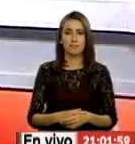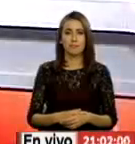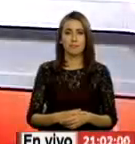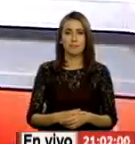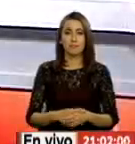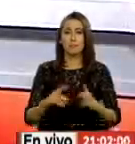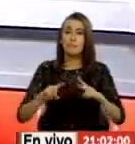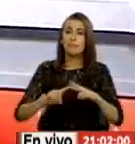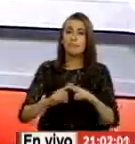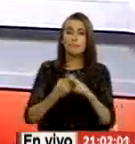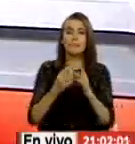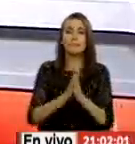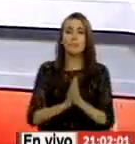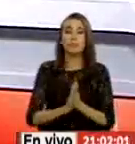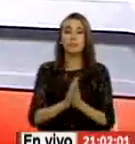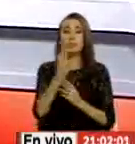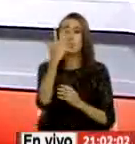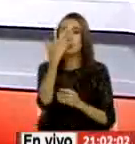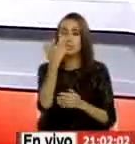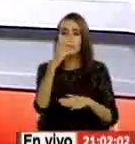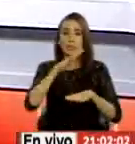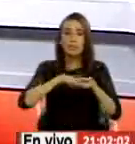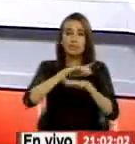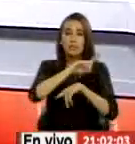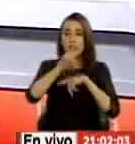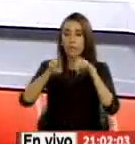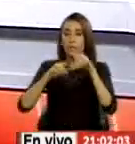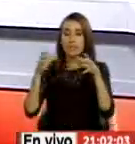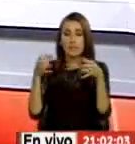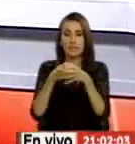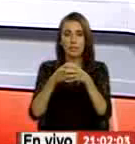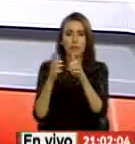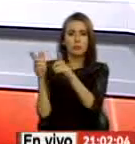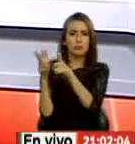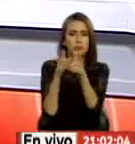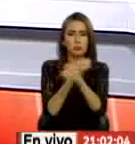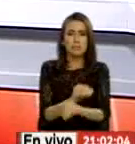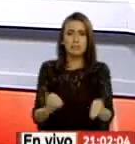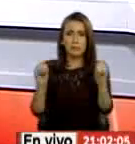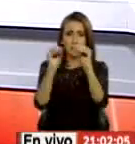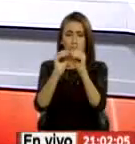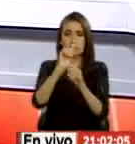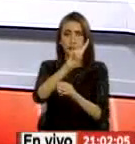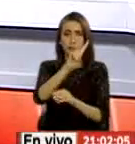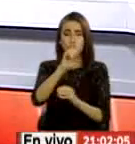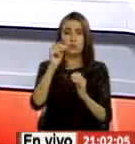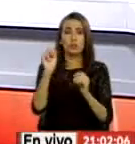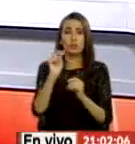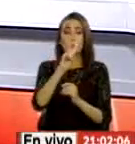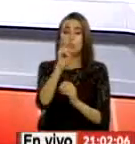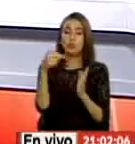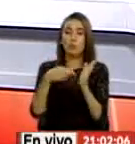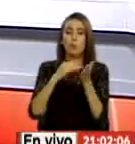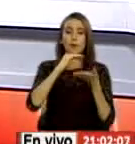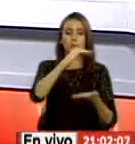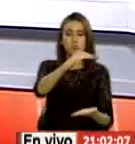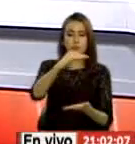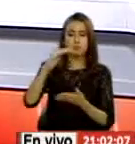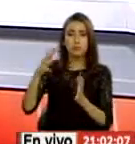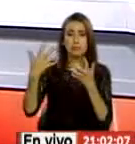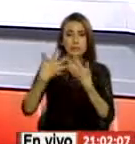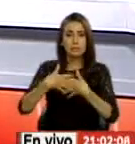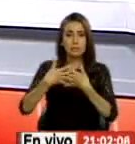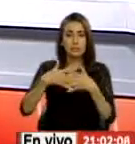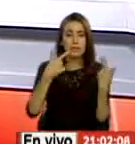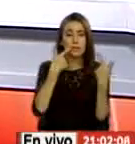Aquí iniciamos. 13 detenidos, vehículos, armas, municiones y más de 2.000 quintales de arroz. Son el resultado del más reciente